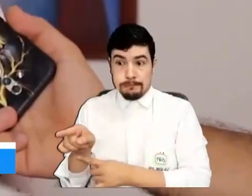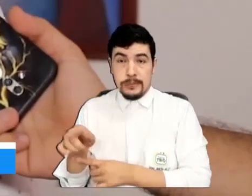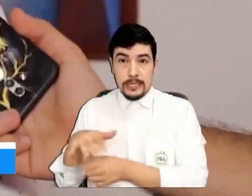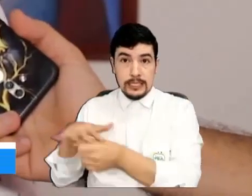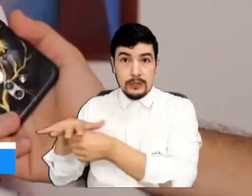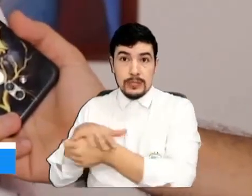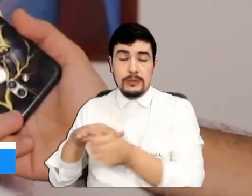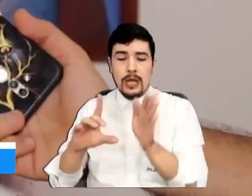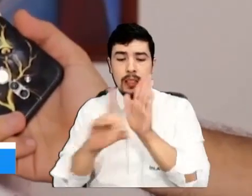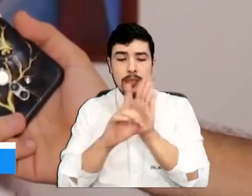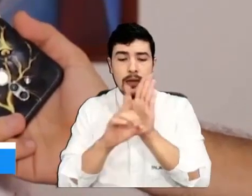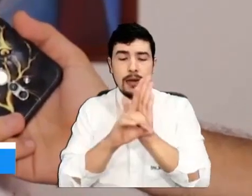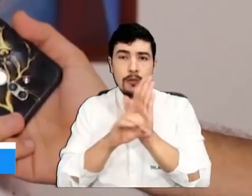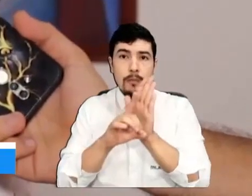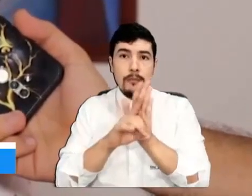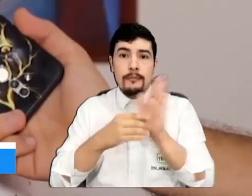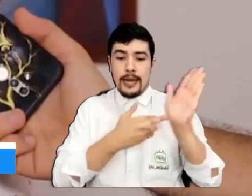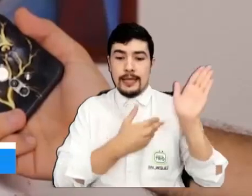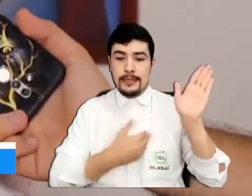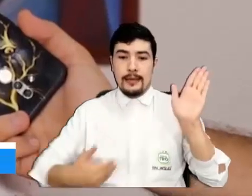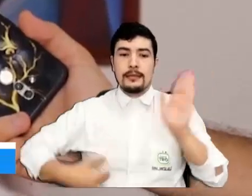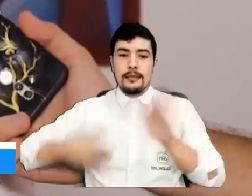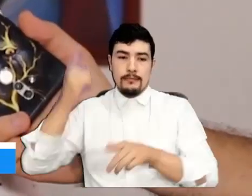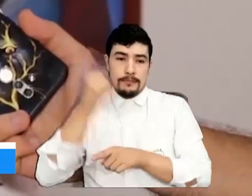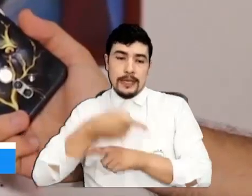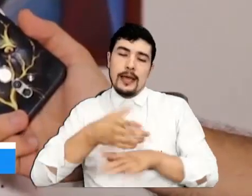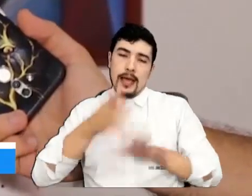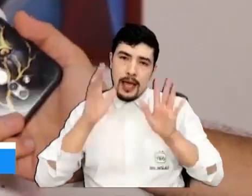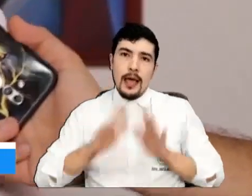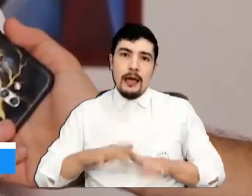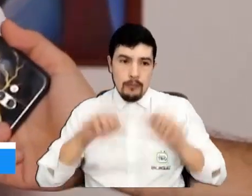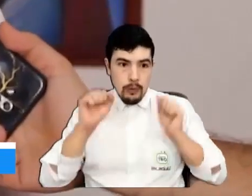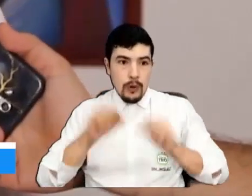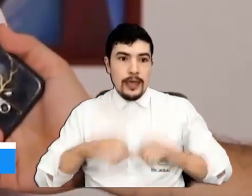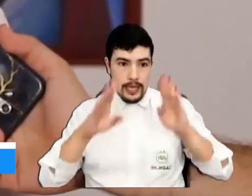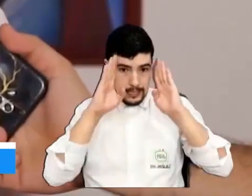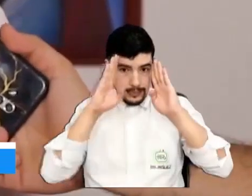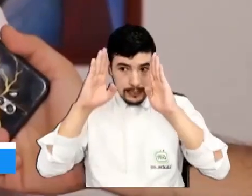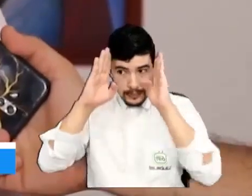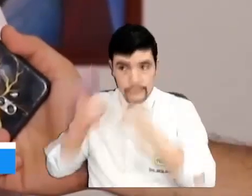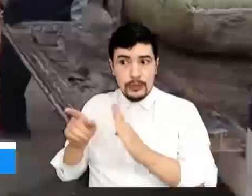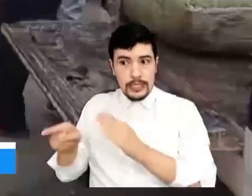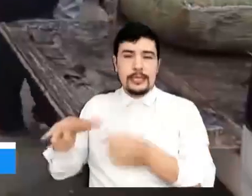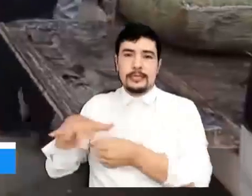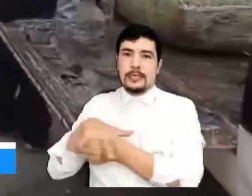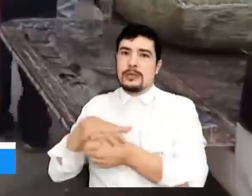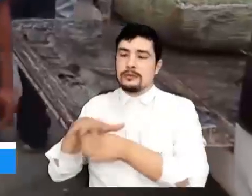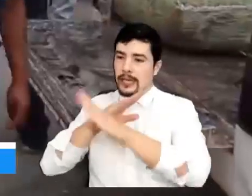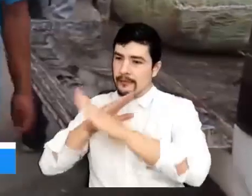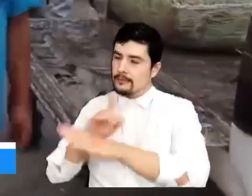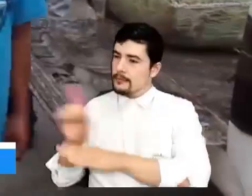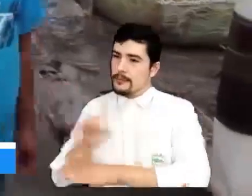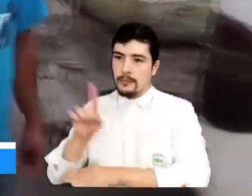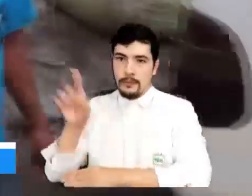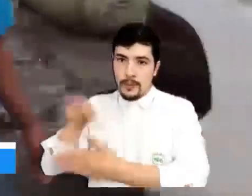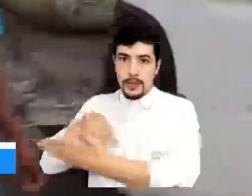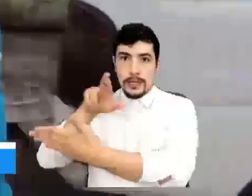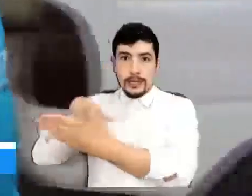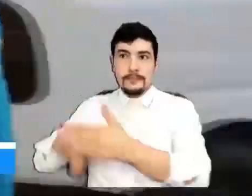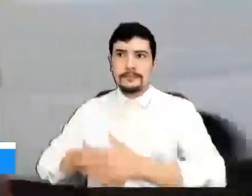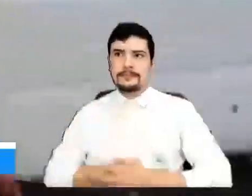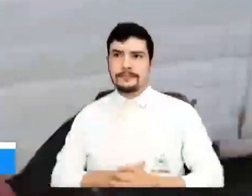comerciantes, proponiéndoles que también entráramos en un decreto de pico y cédula utilizando el NID para que no se abrieran todos